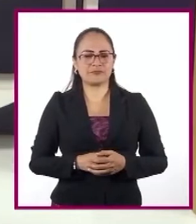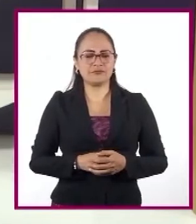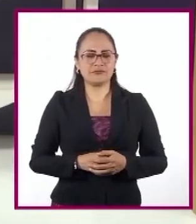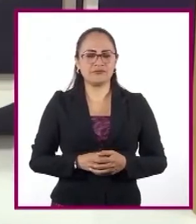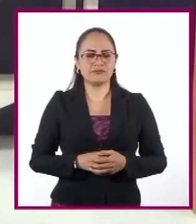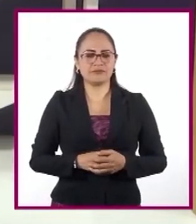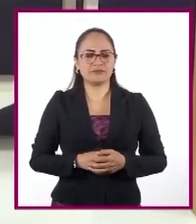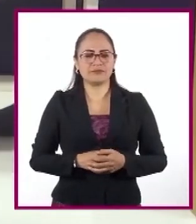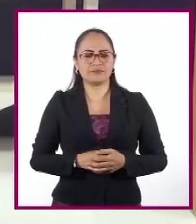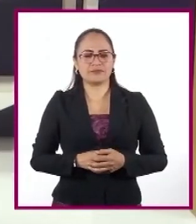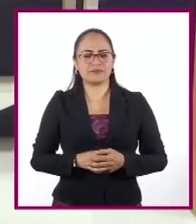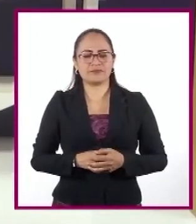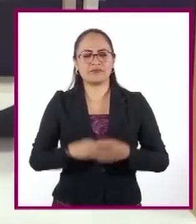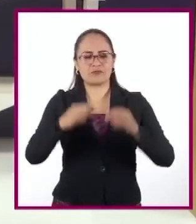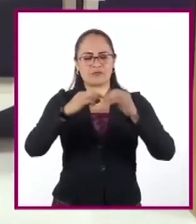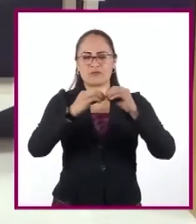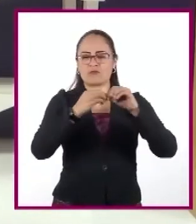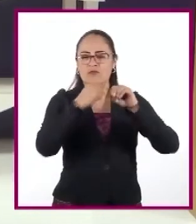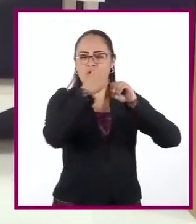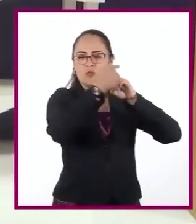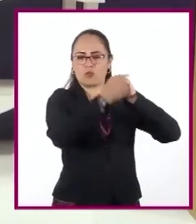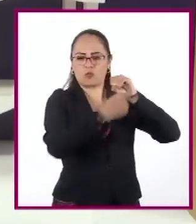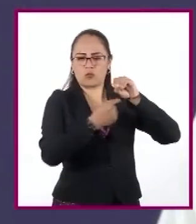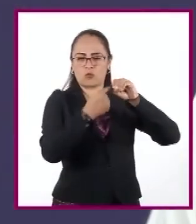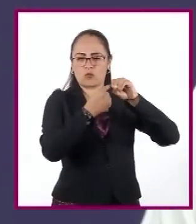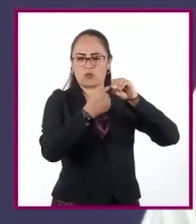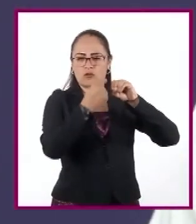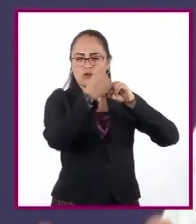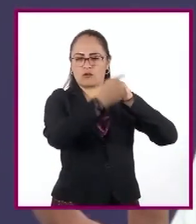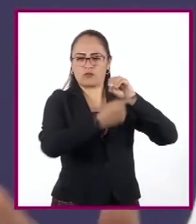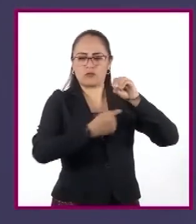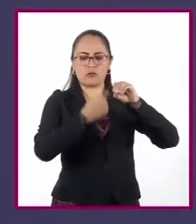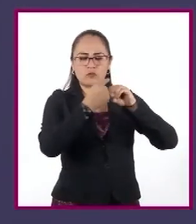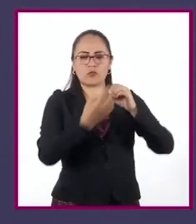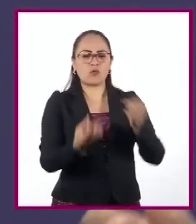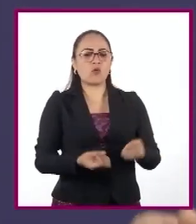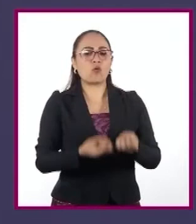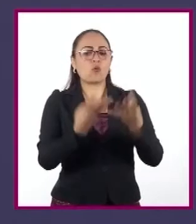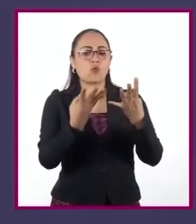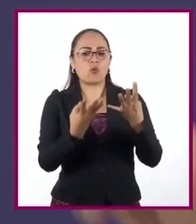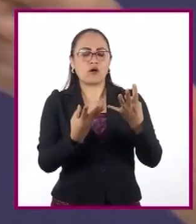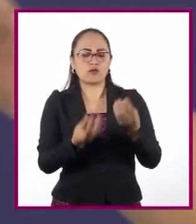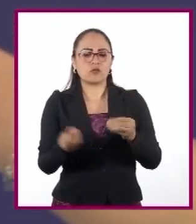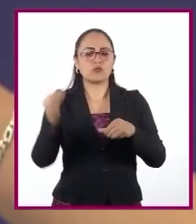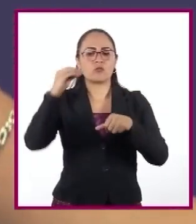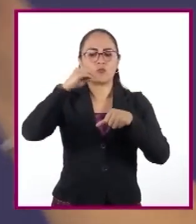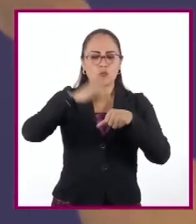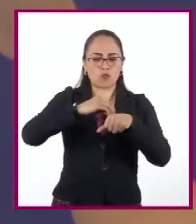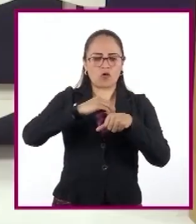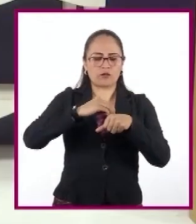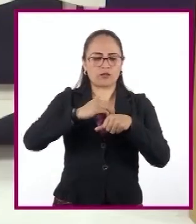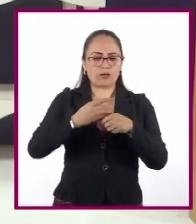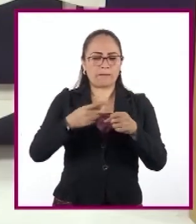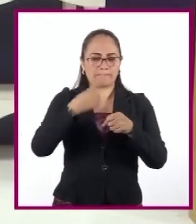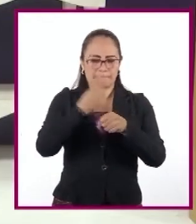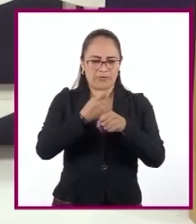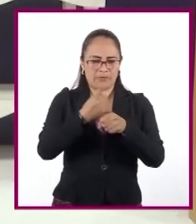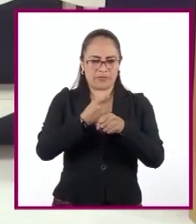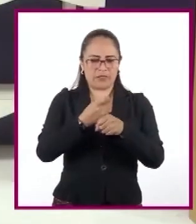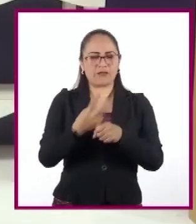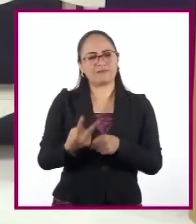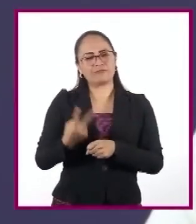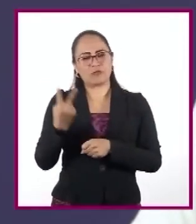los electrones en las órbitas. ¿Cuántos electrones introducirán en la primera órbita? 2.